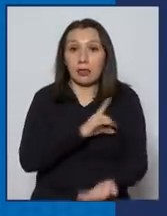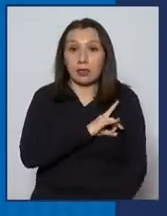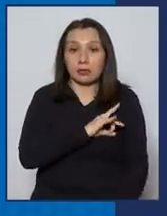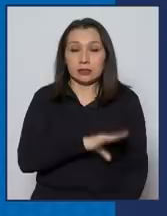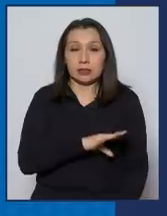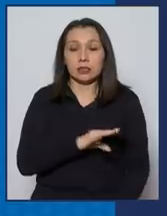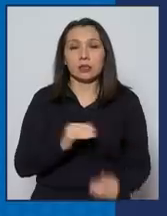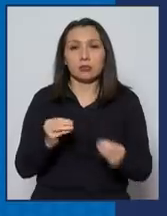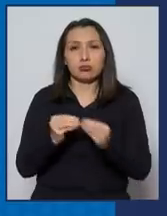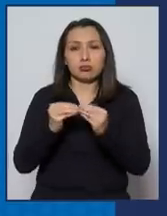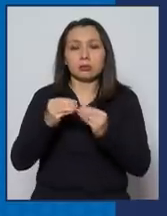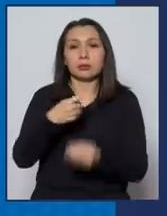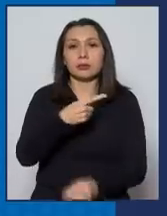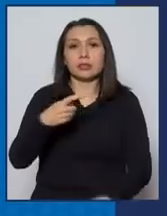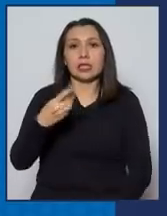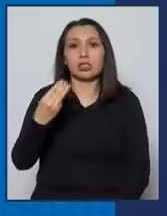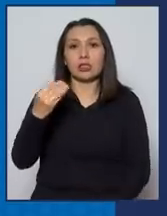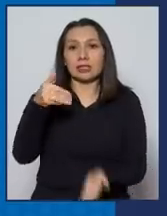país alcanza